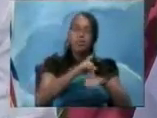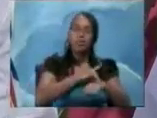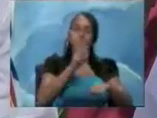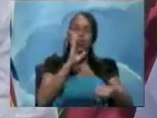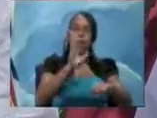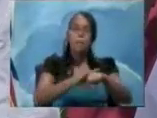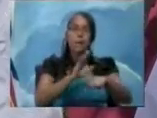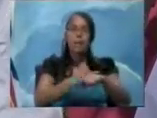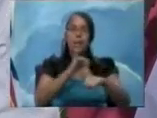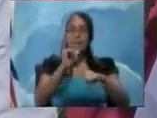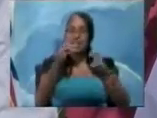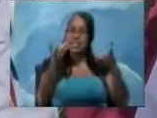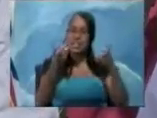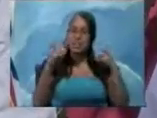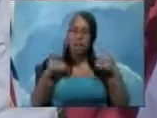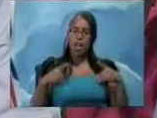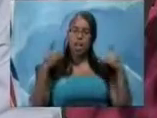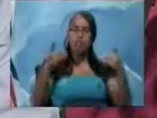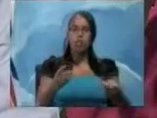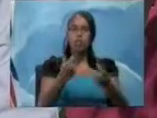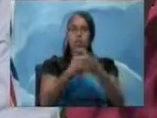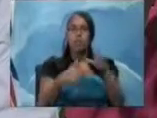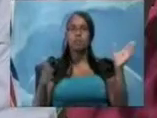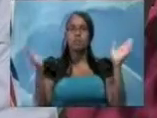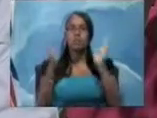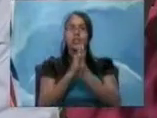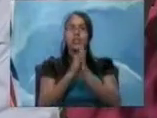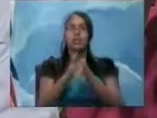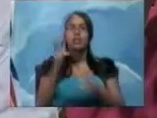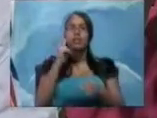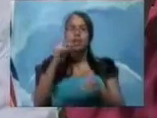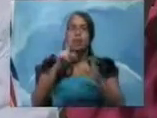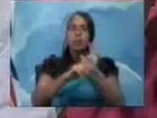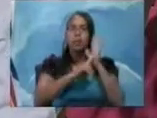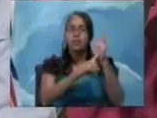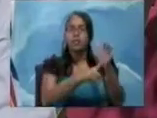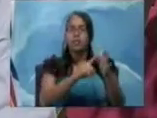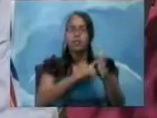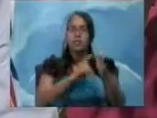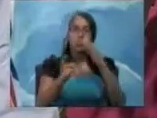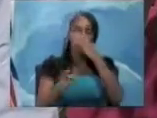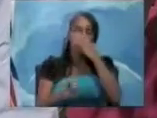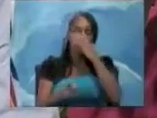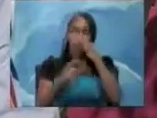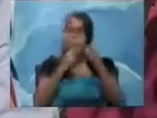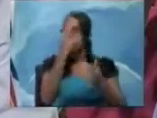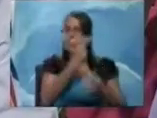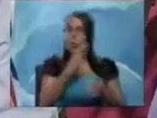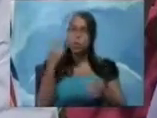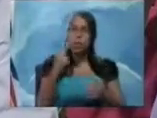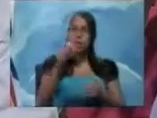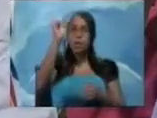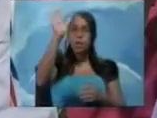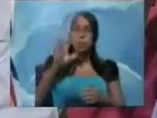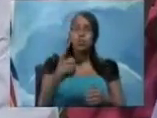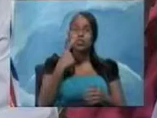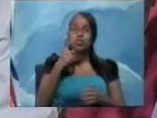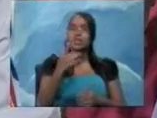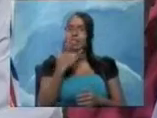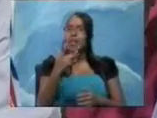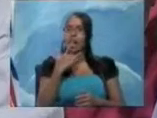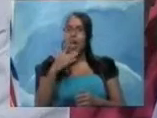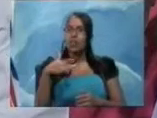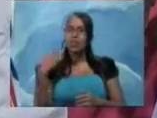recibiréis el don del Espíritu Santo Mira la manifestación de promesa el pastor Juan decía algo